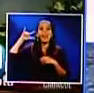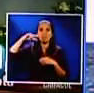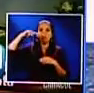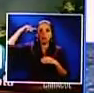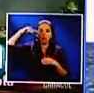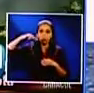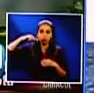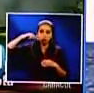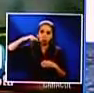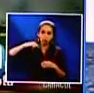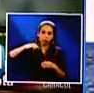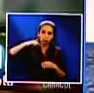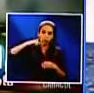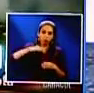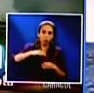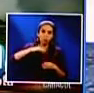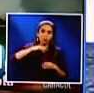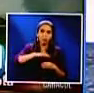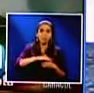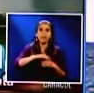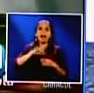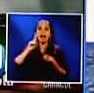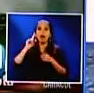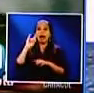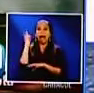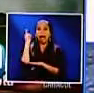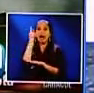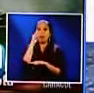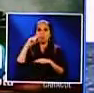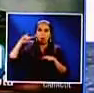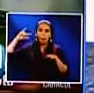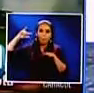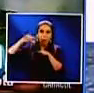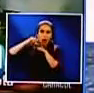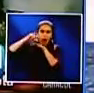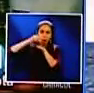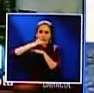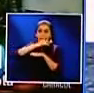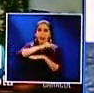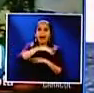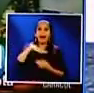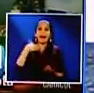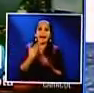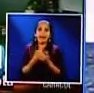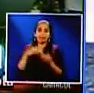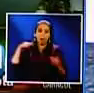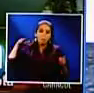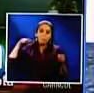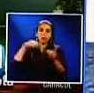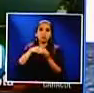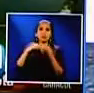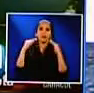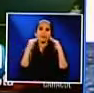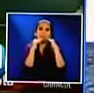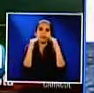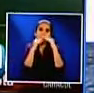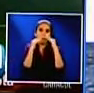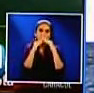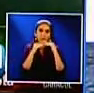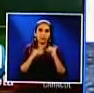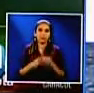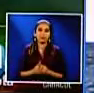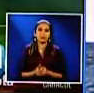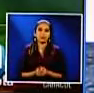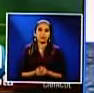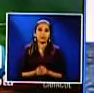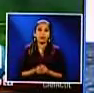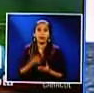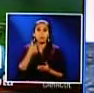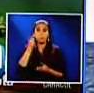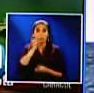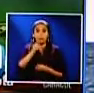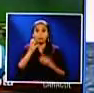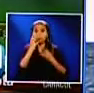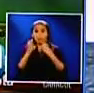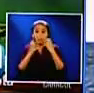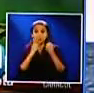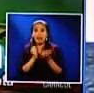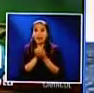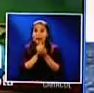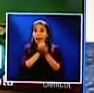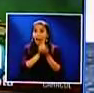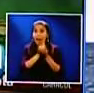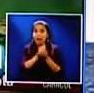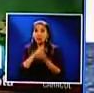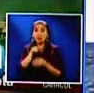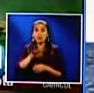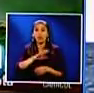descendiendo, azotó varios árboles hasta producirse esta caída. Hasta el momento, pues, los organismos de socorro de Cundinamarca, que son los que están al frente de